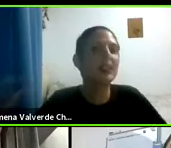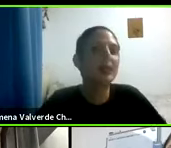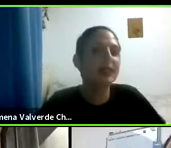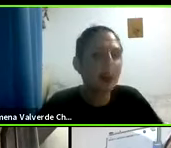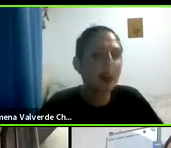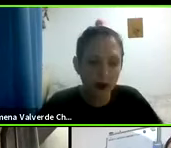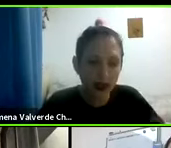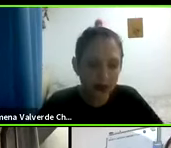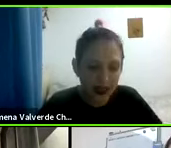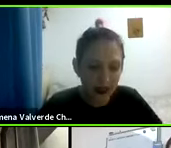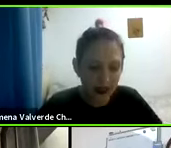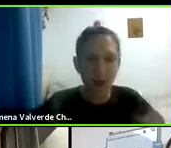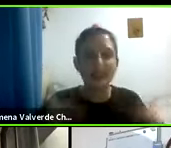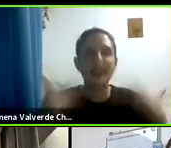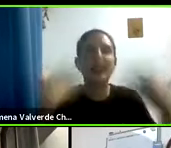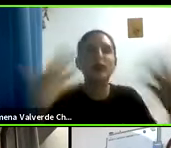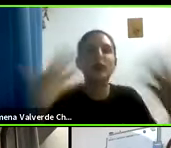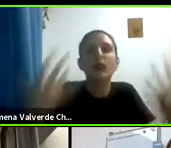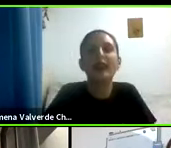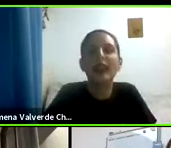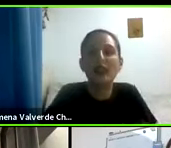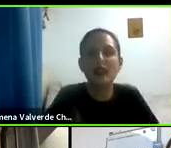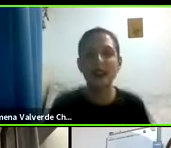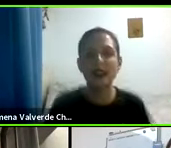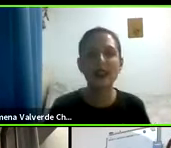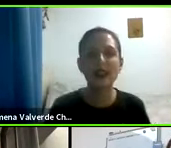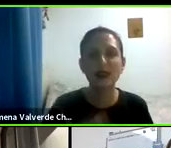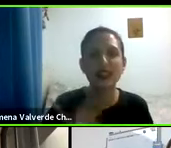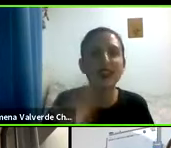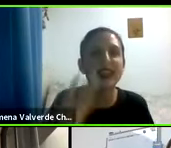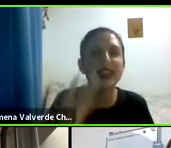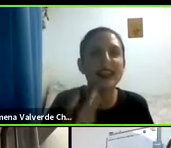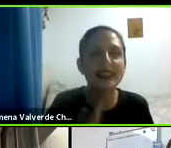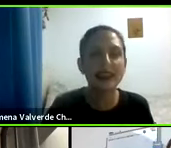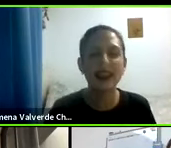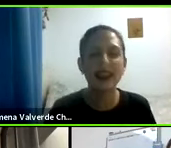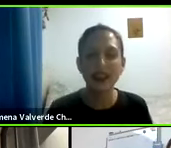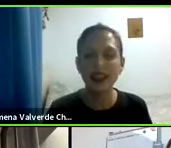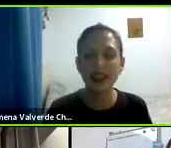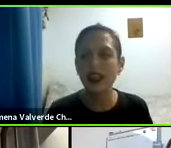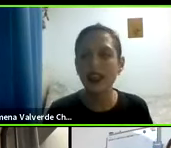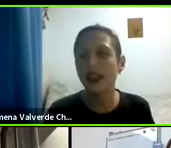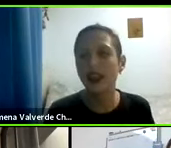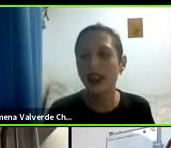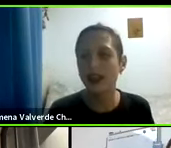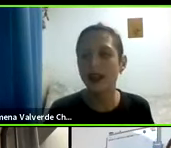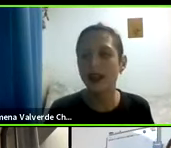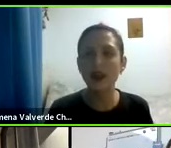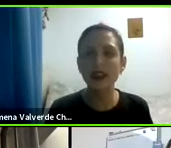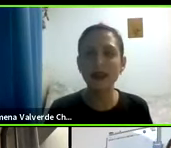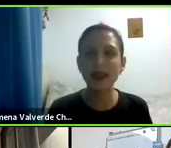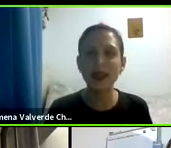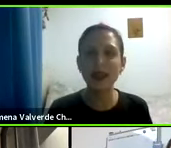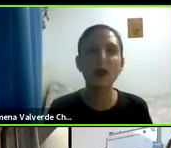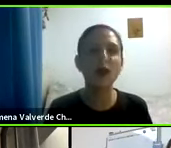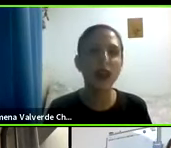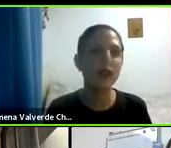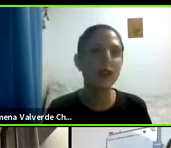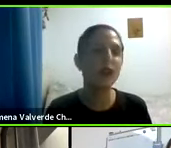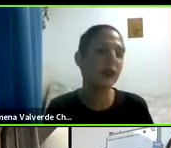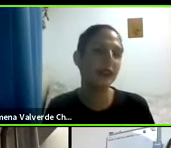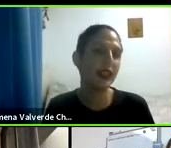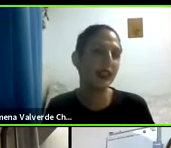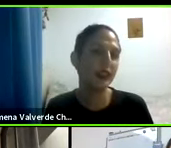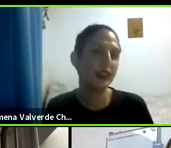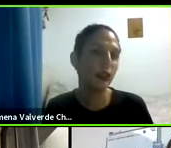poderse expresar corporalmente y poder sacar todo aquello hacer está como esa catarsis y creo que también es como un